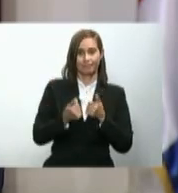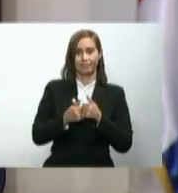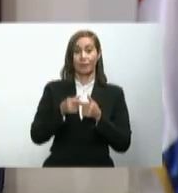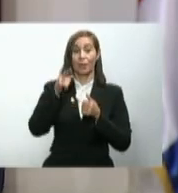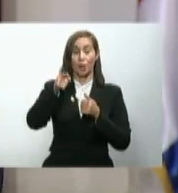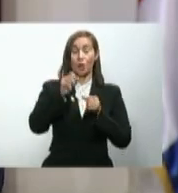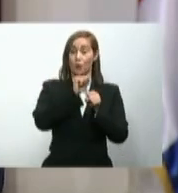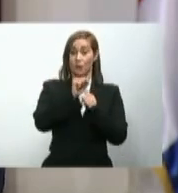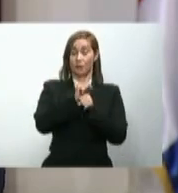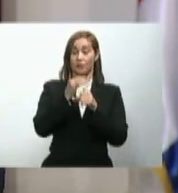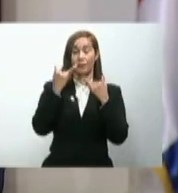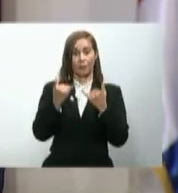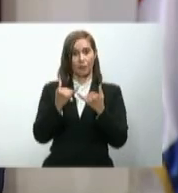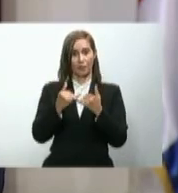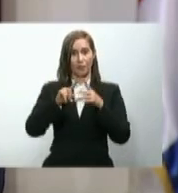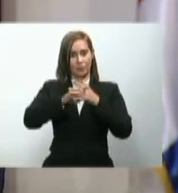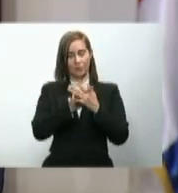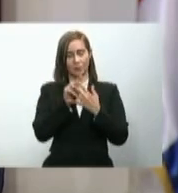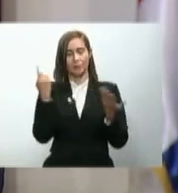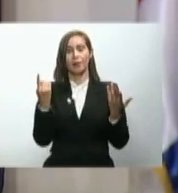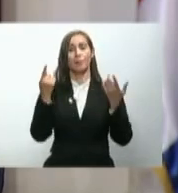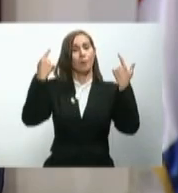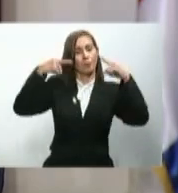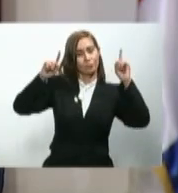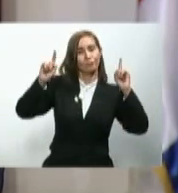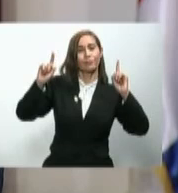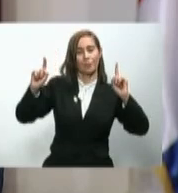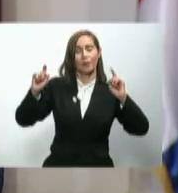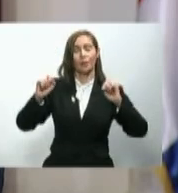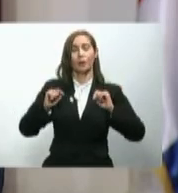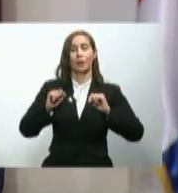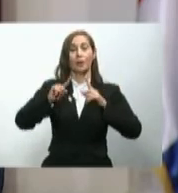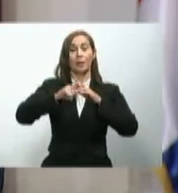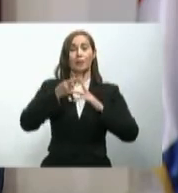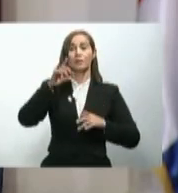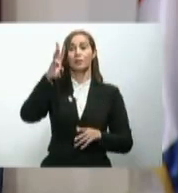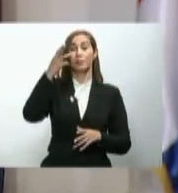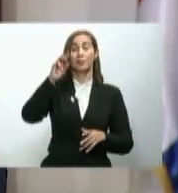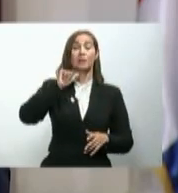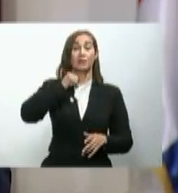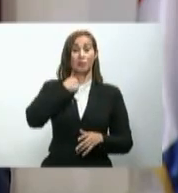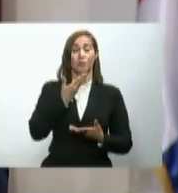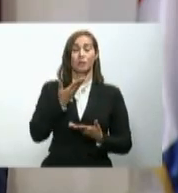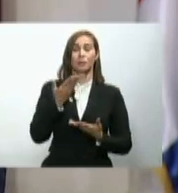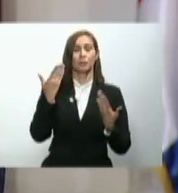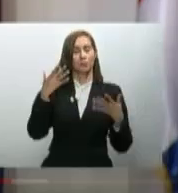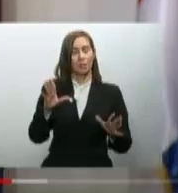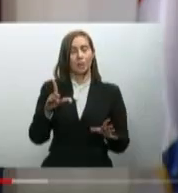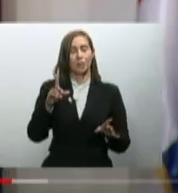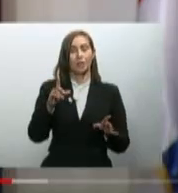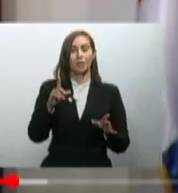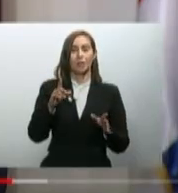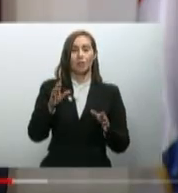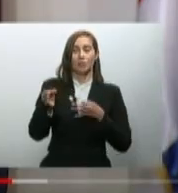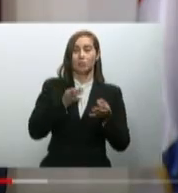esas acciones que ya estamos realizando, como dijo. Vale destacar que lo que se firmó hoy fue lo mismo que se acordó en octubre del